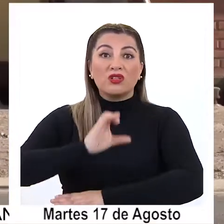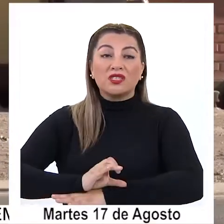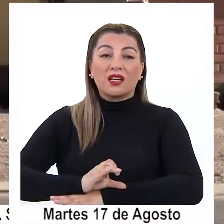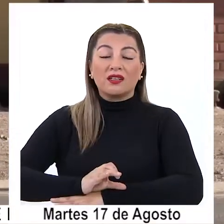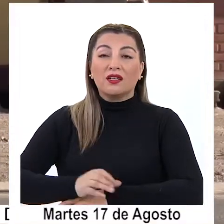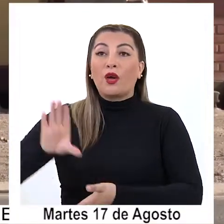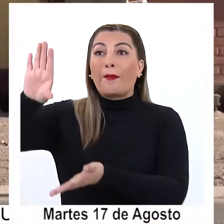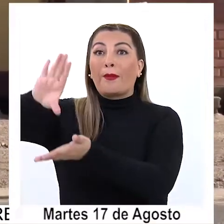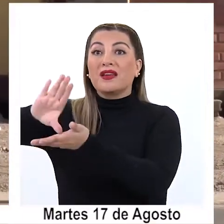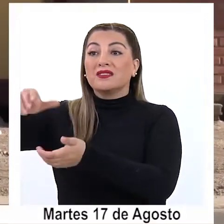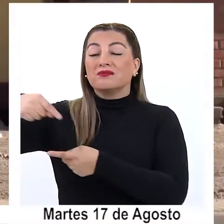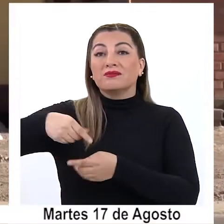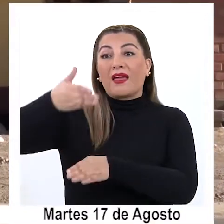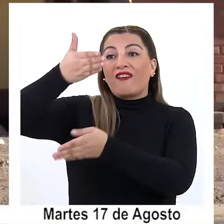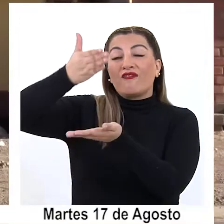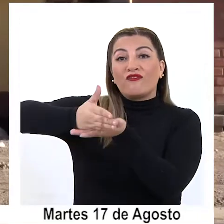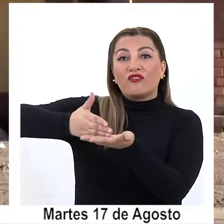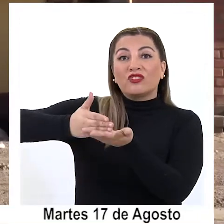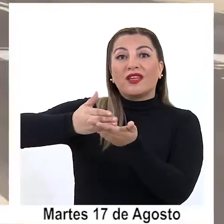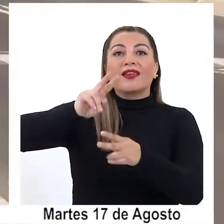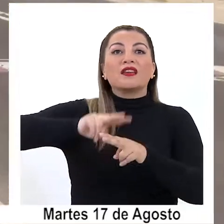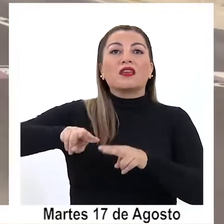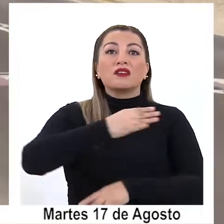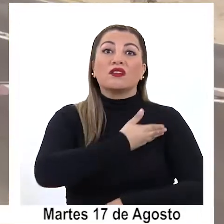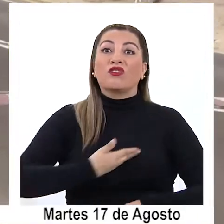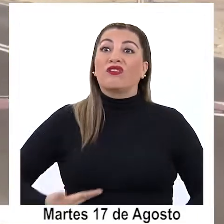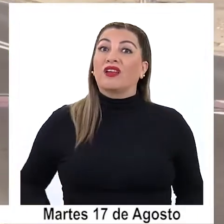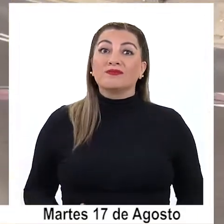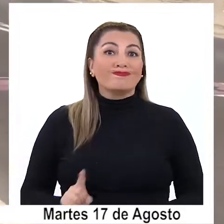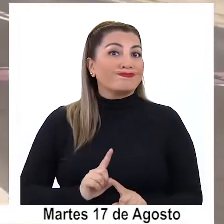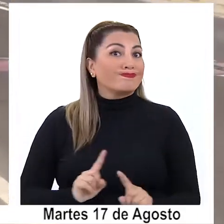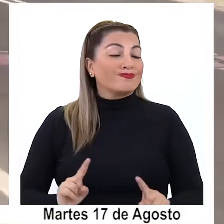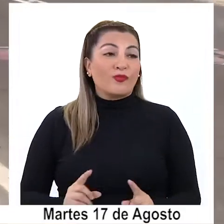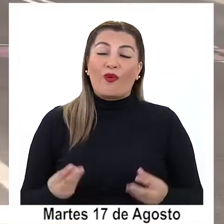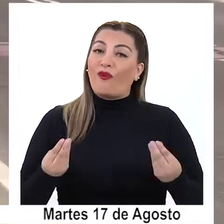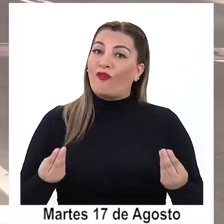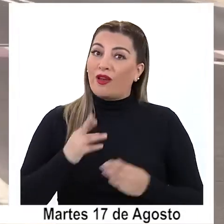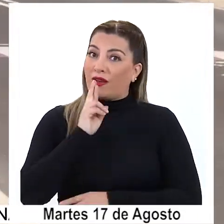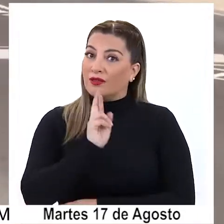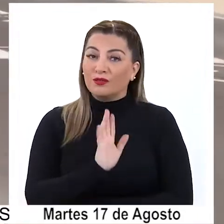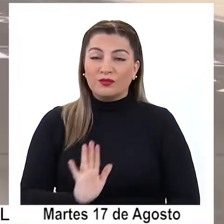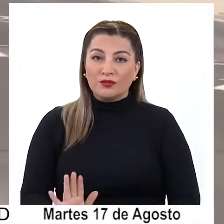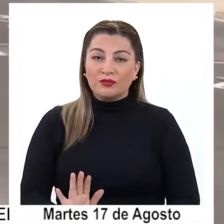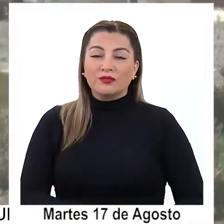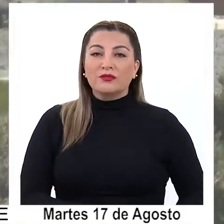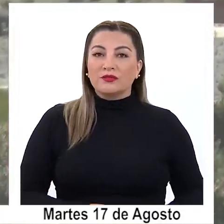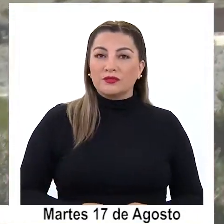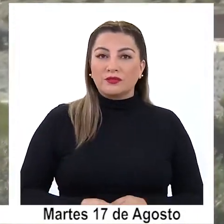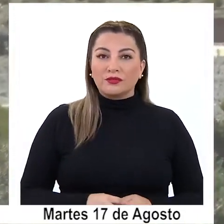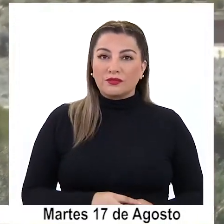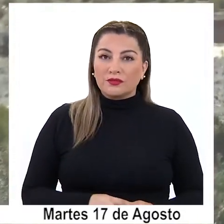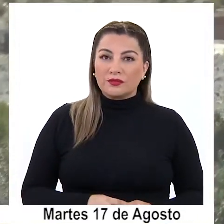Frontera Segura, implementado por el gobierno, no ha dado hasta ahora la solución esperada.